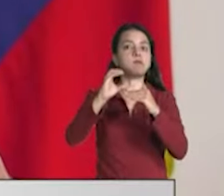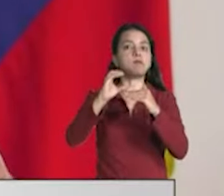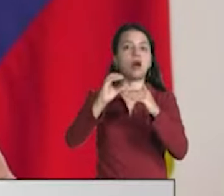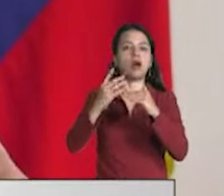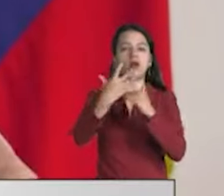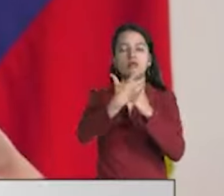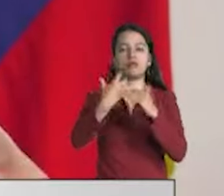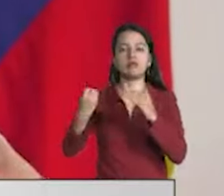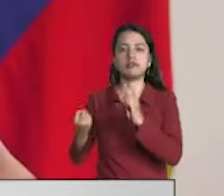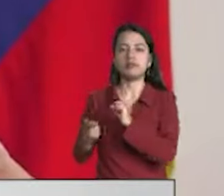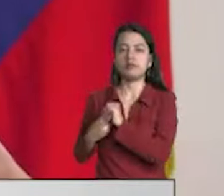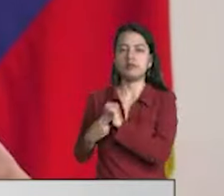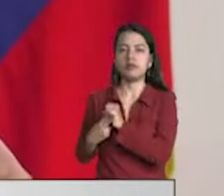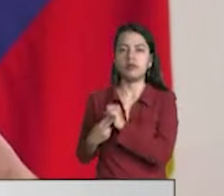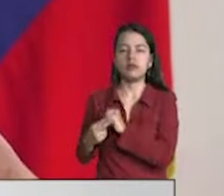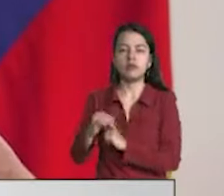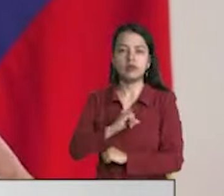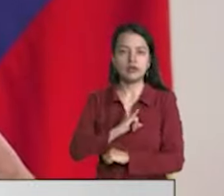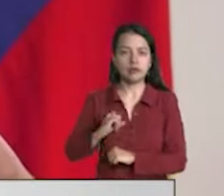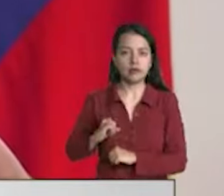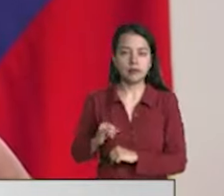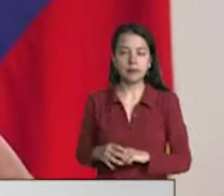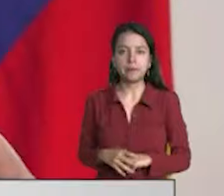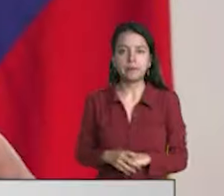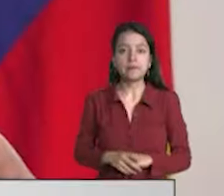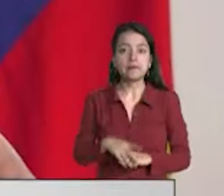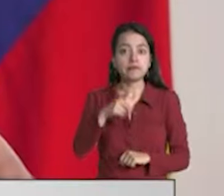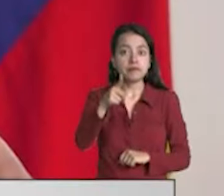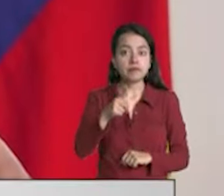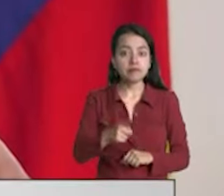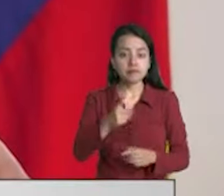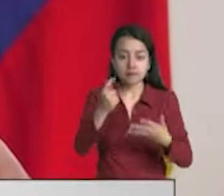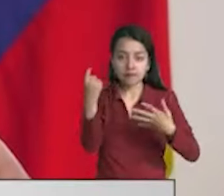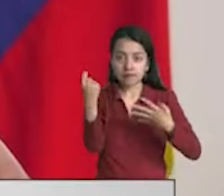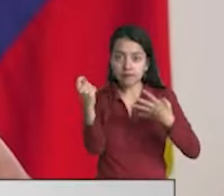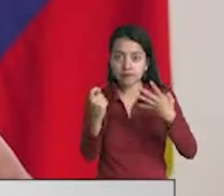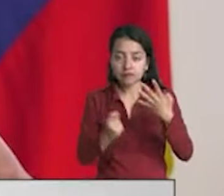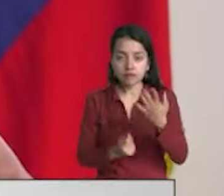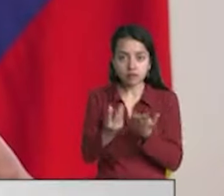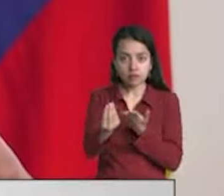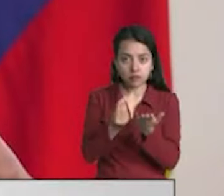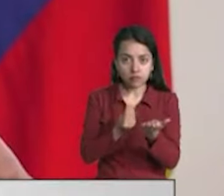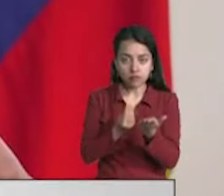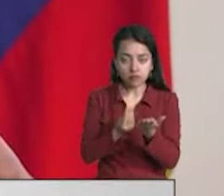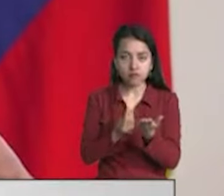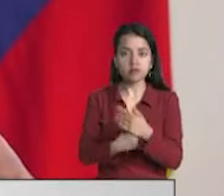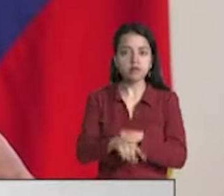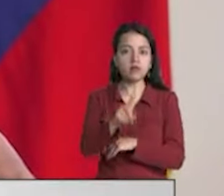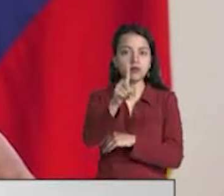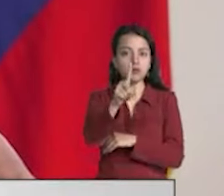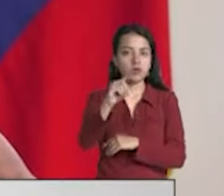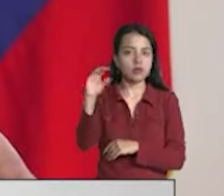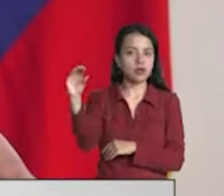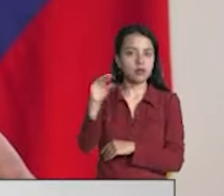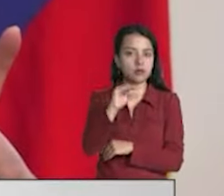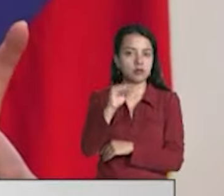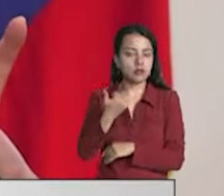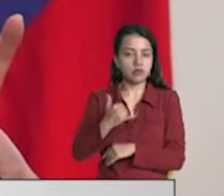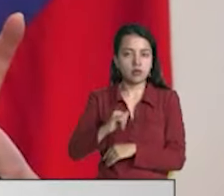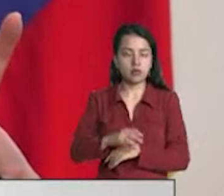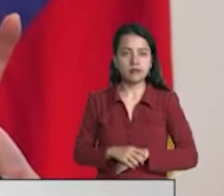individual. Y al final del tiempo, cuando ya usted cumpla los requisitos, va a tener una sola pensión, que es la que